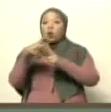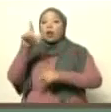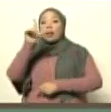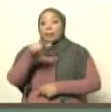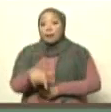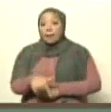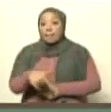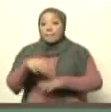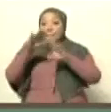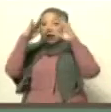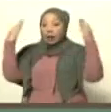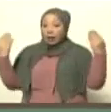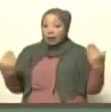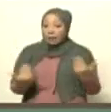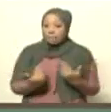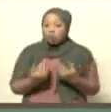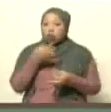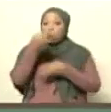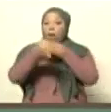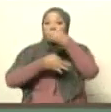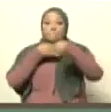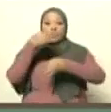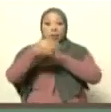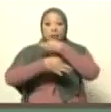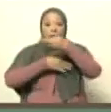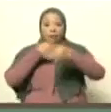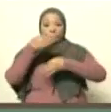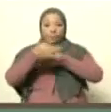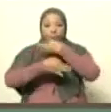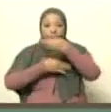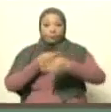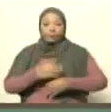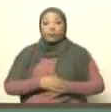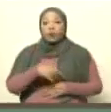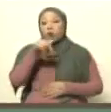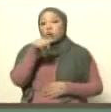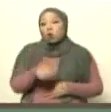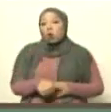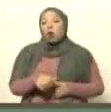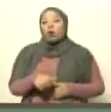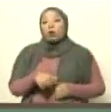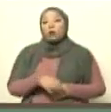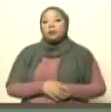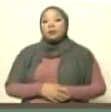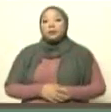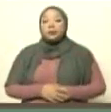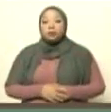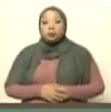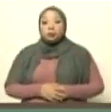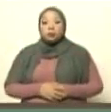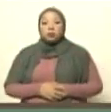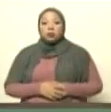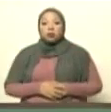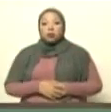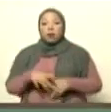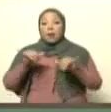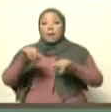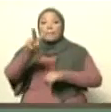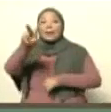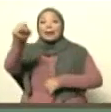para el mundo cuál es el reto, los retos que tenemos. Y hoy, casualmente, estos días, pues estamos cumpliendo 20